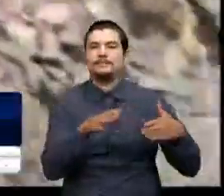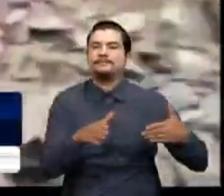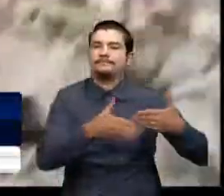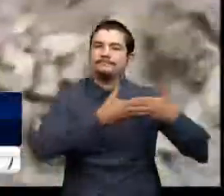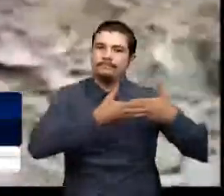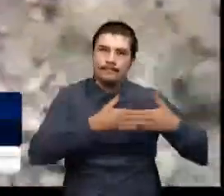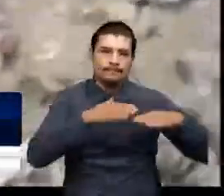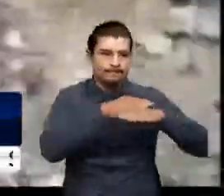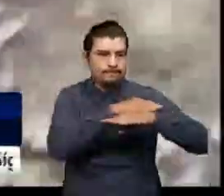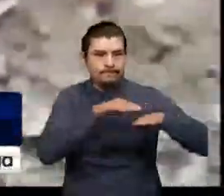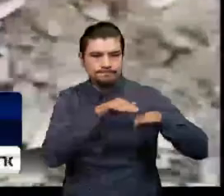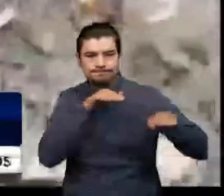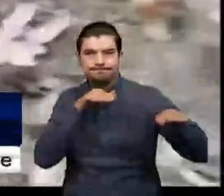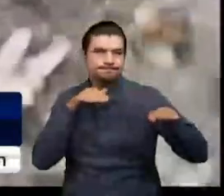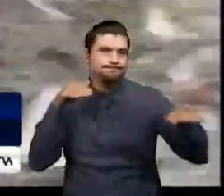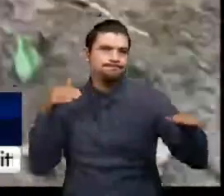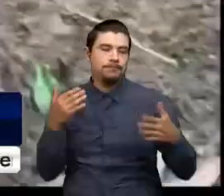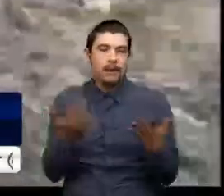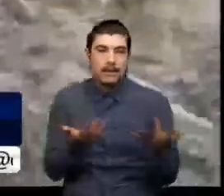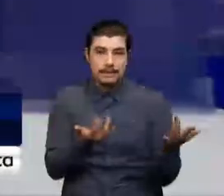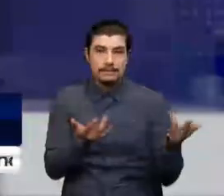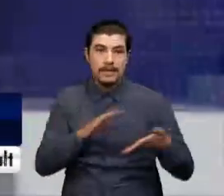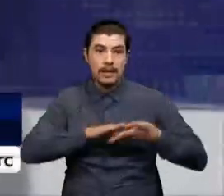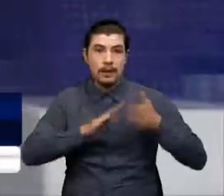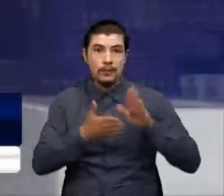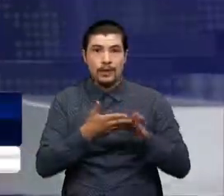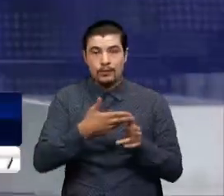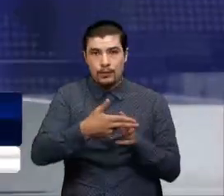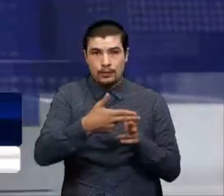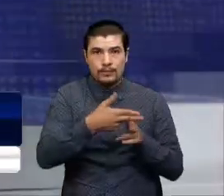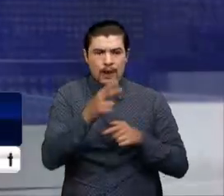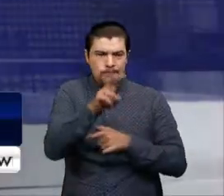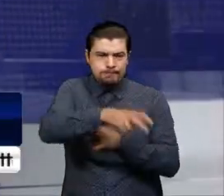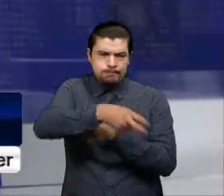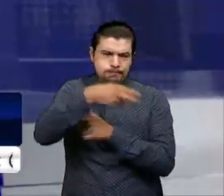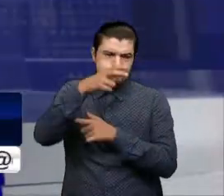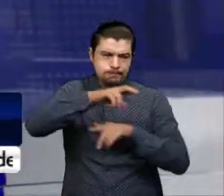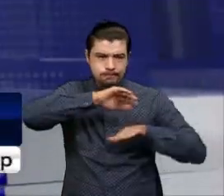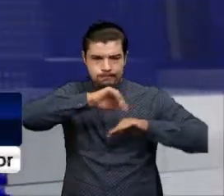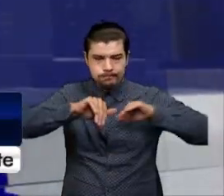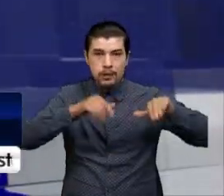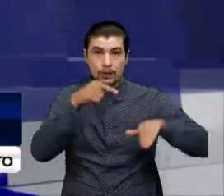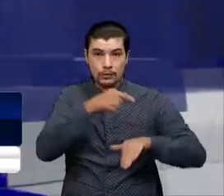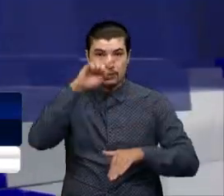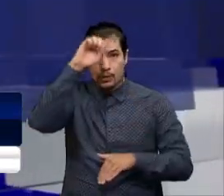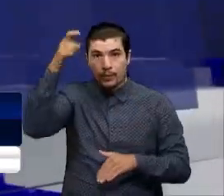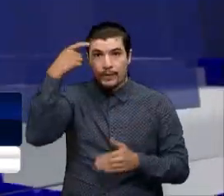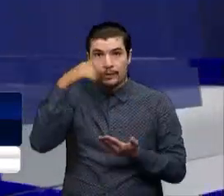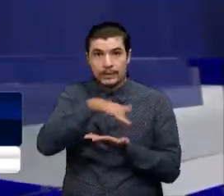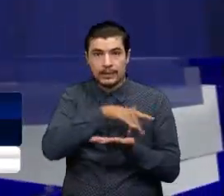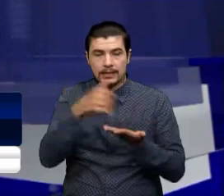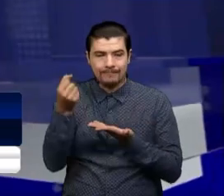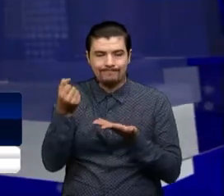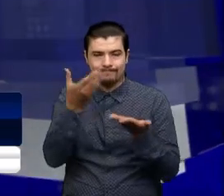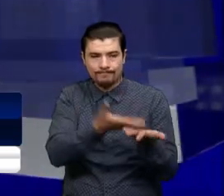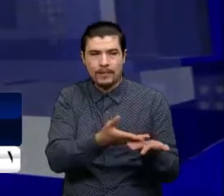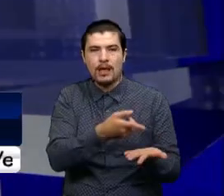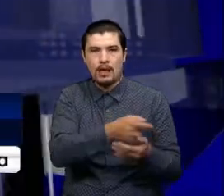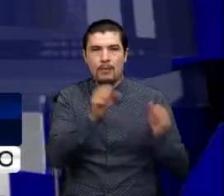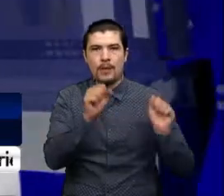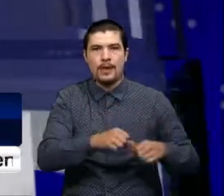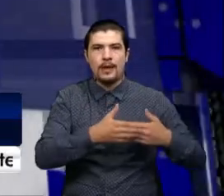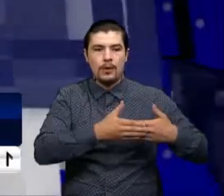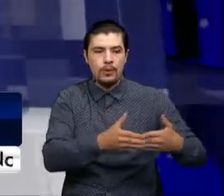paso vehicular. Se espera por parte de la comunidad que en las próximas horas, con maquinaria de la Gobernación de Santander, se pueda dar apertura a este